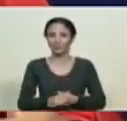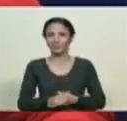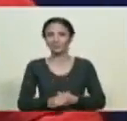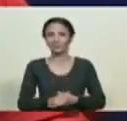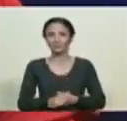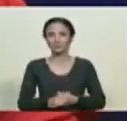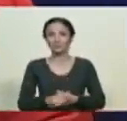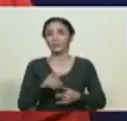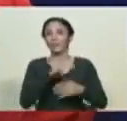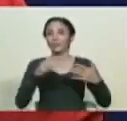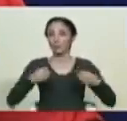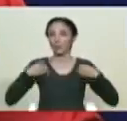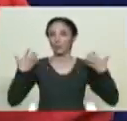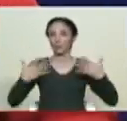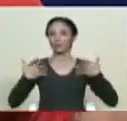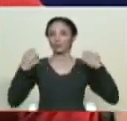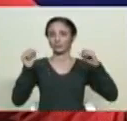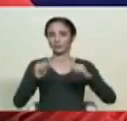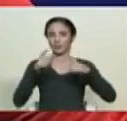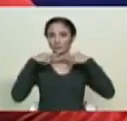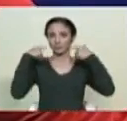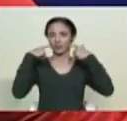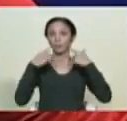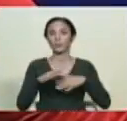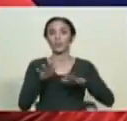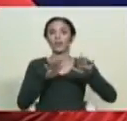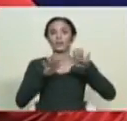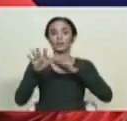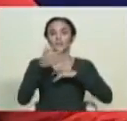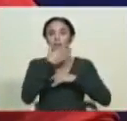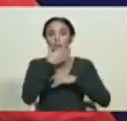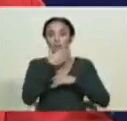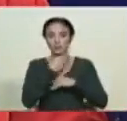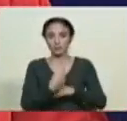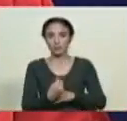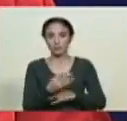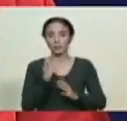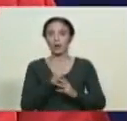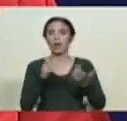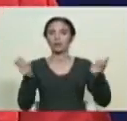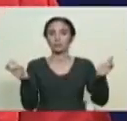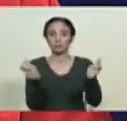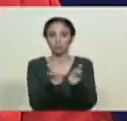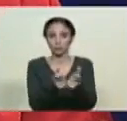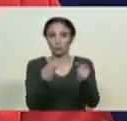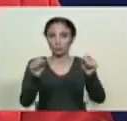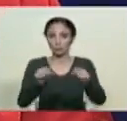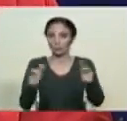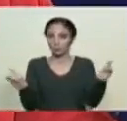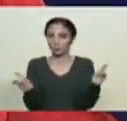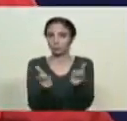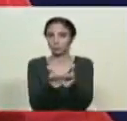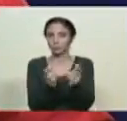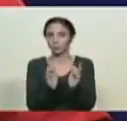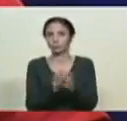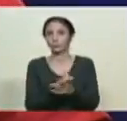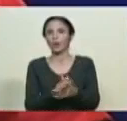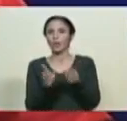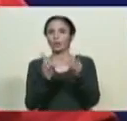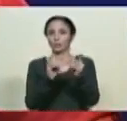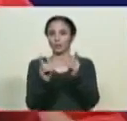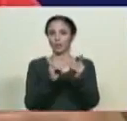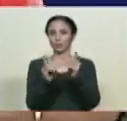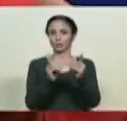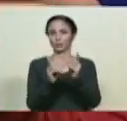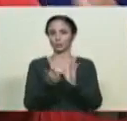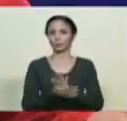Pero estamos contentos. 15 de diciembre, en teoría, hay una reunión de diálogo.